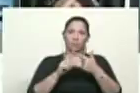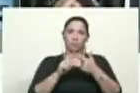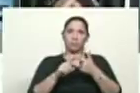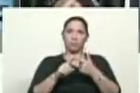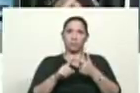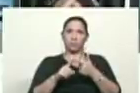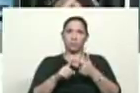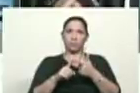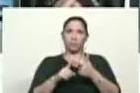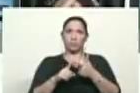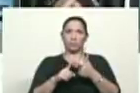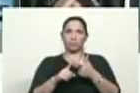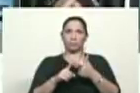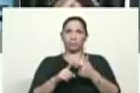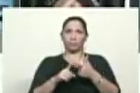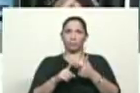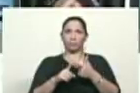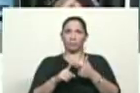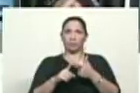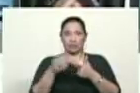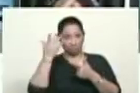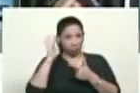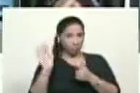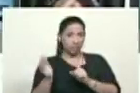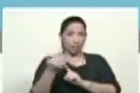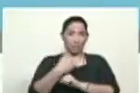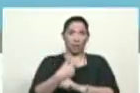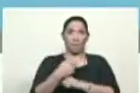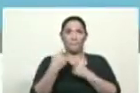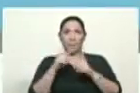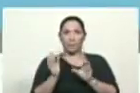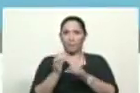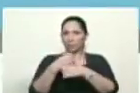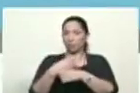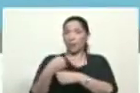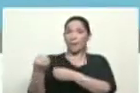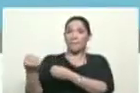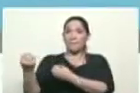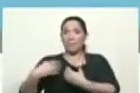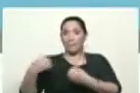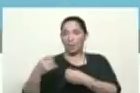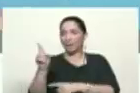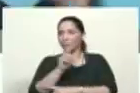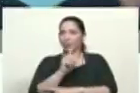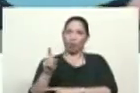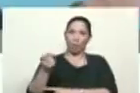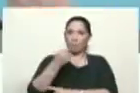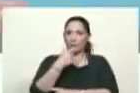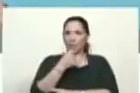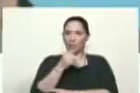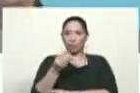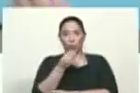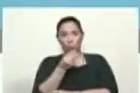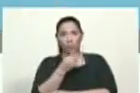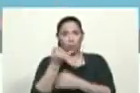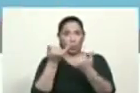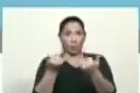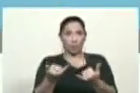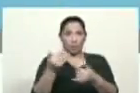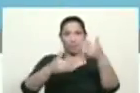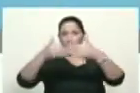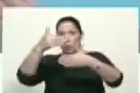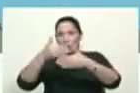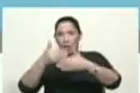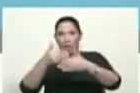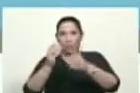que pareciera encubierto, pero presionan para que no nos manden alimentos y medicamentos. Recientemente el bloqueo